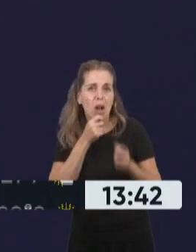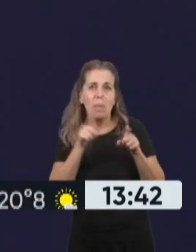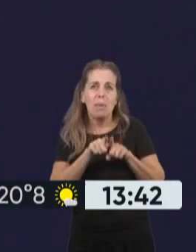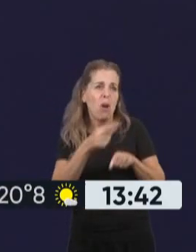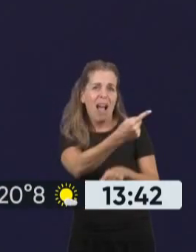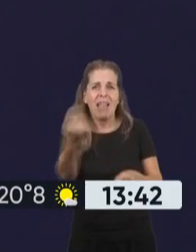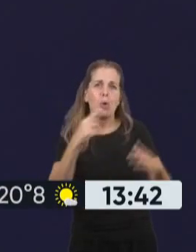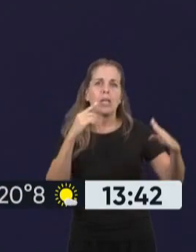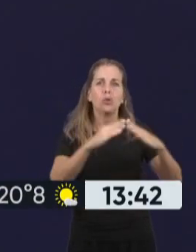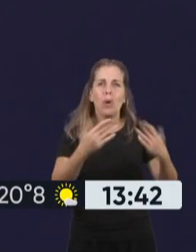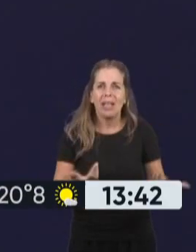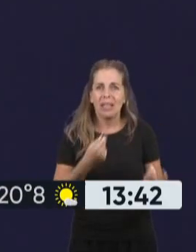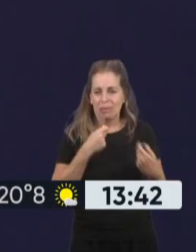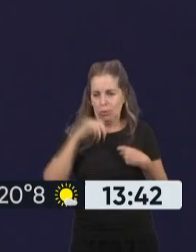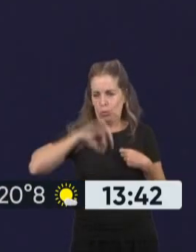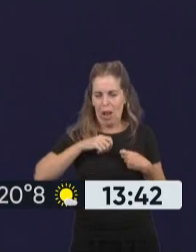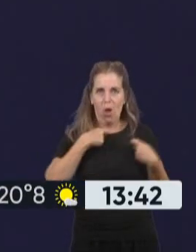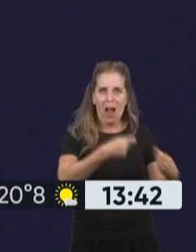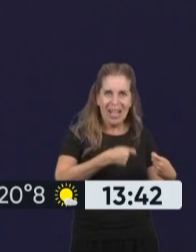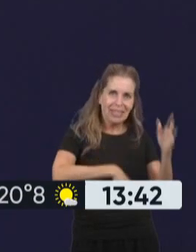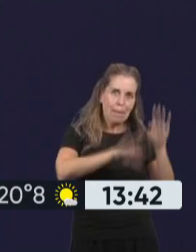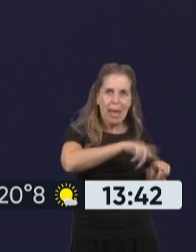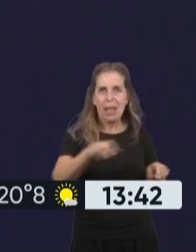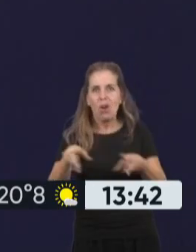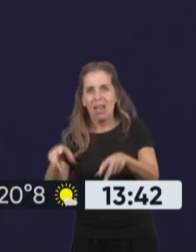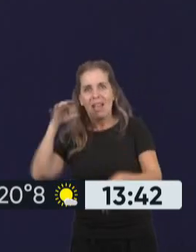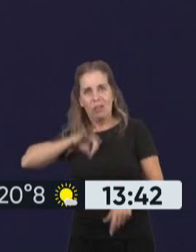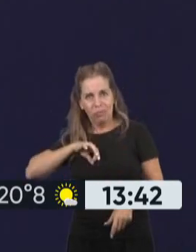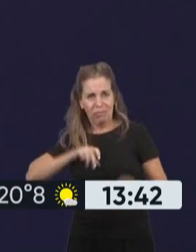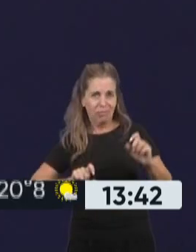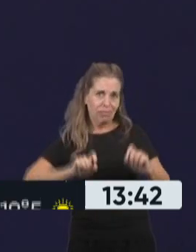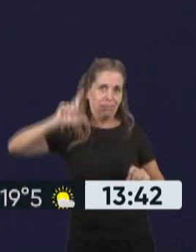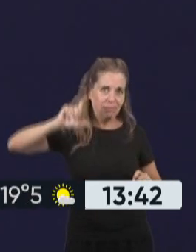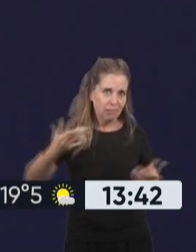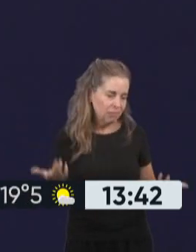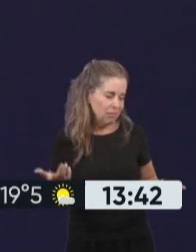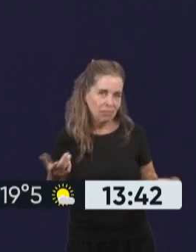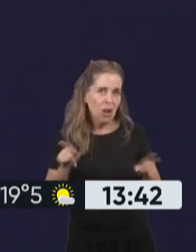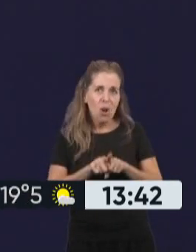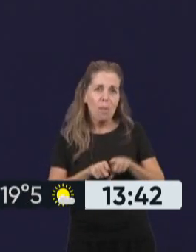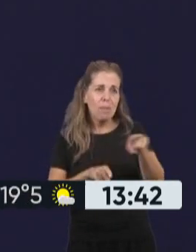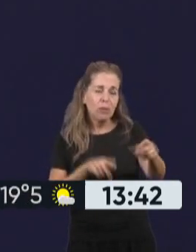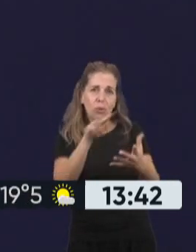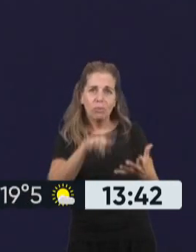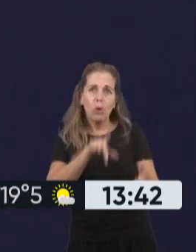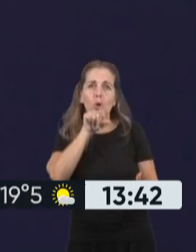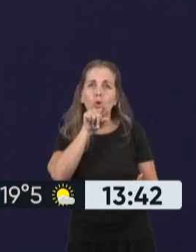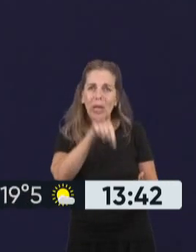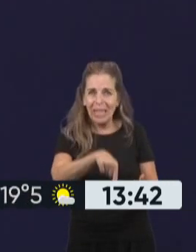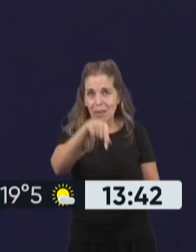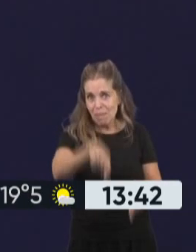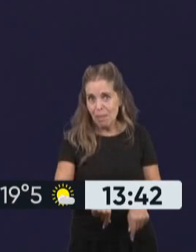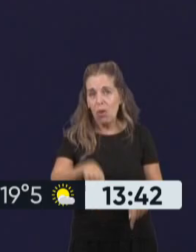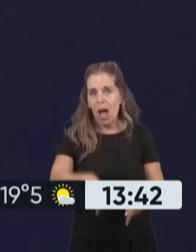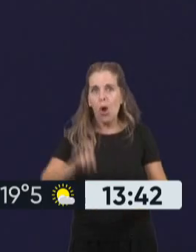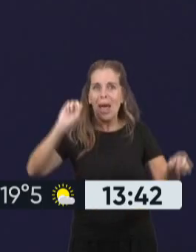tenés, en algún momento colapsás. Entonces, tanto el tuit o los tuits de quien hoy es presidente de la Nación,